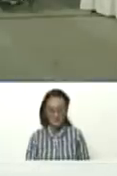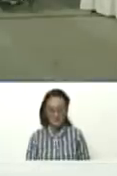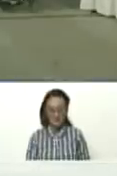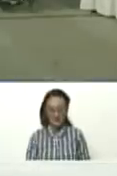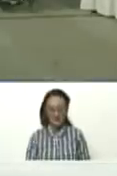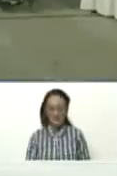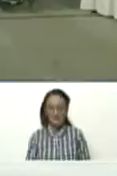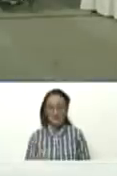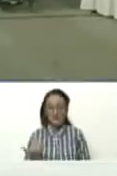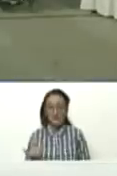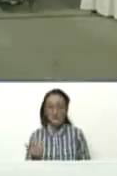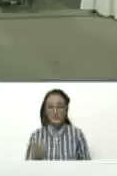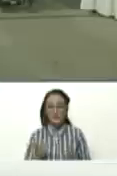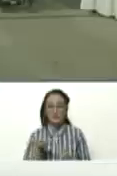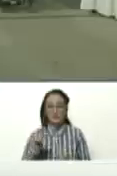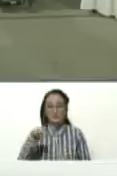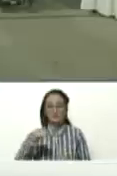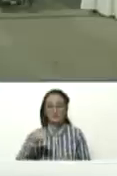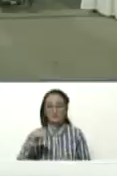Bueno, aquí estamos en el estudio.